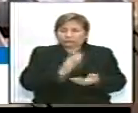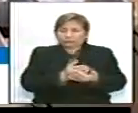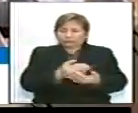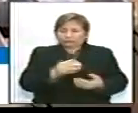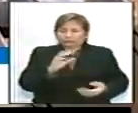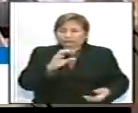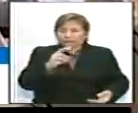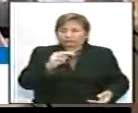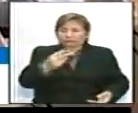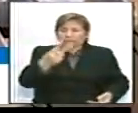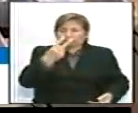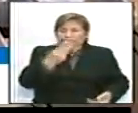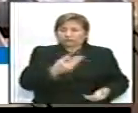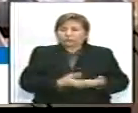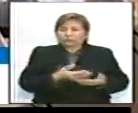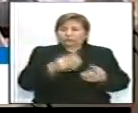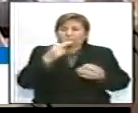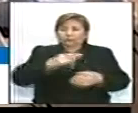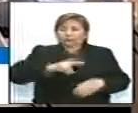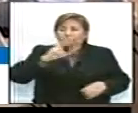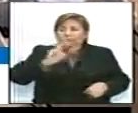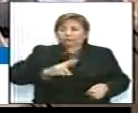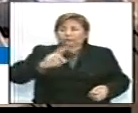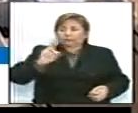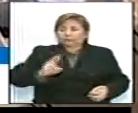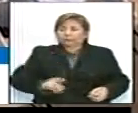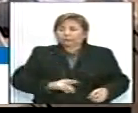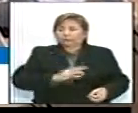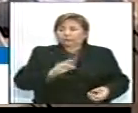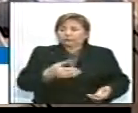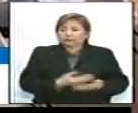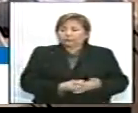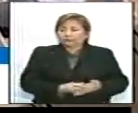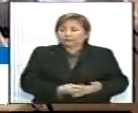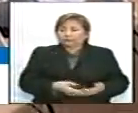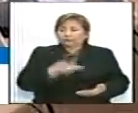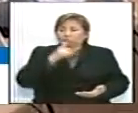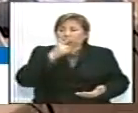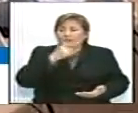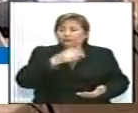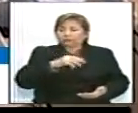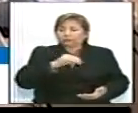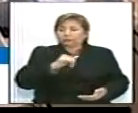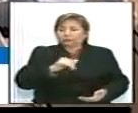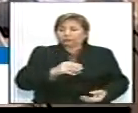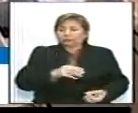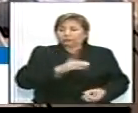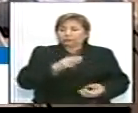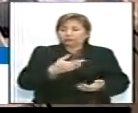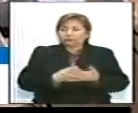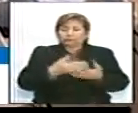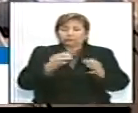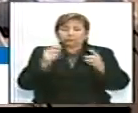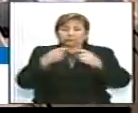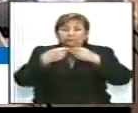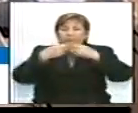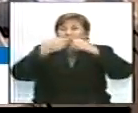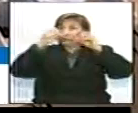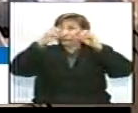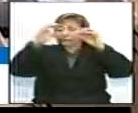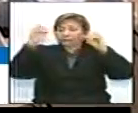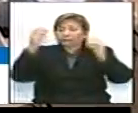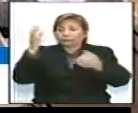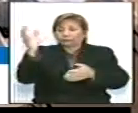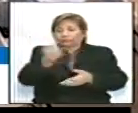Bicentenario. He pedido dos cosas, porque es por región. Que todo el Perú tenga agua y desagüe. Y que todos los cables que están sobrando